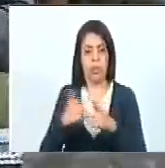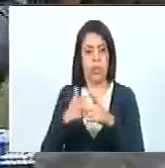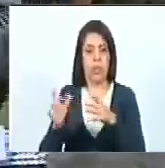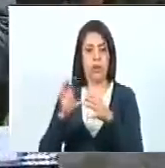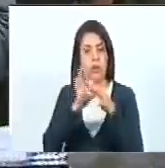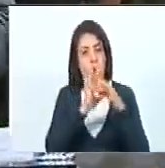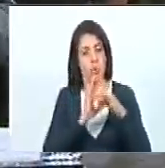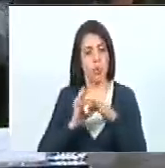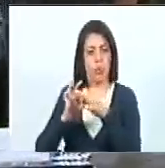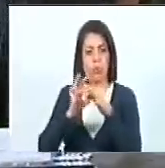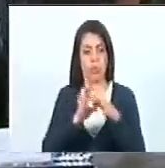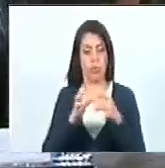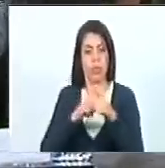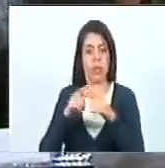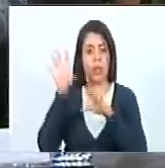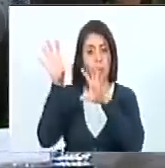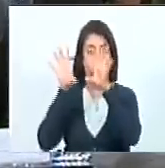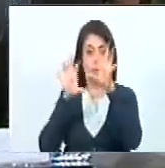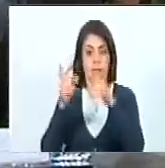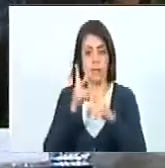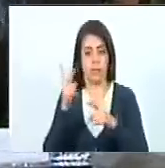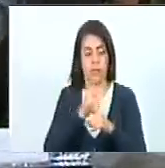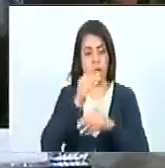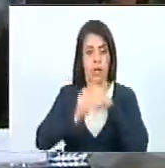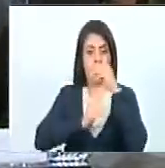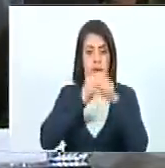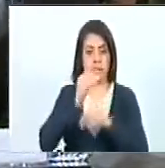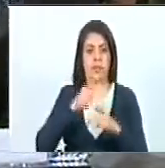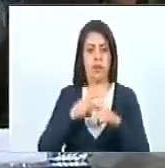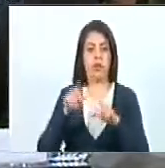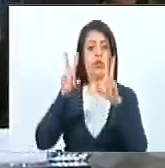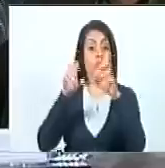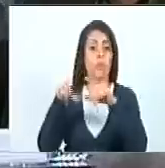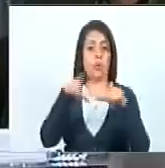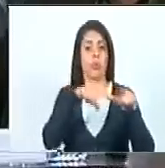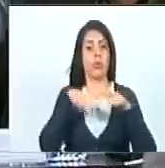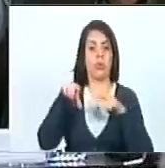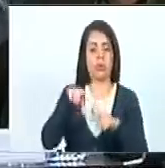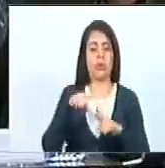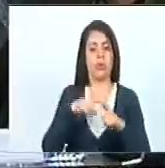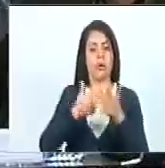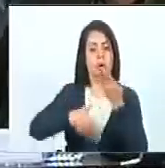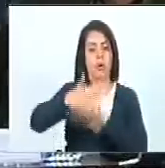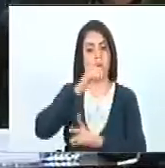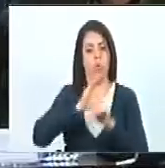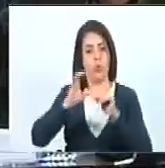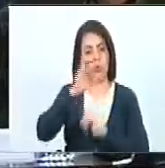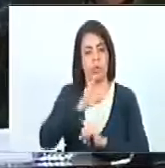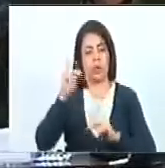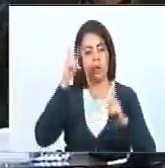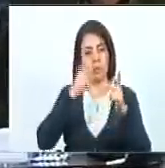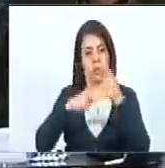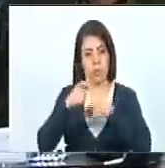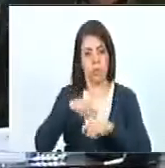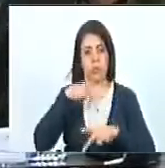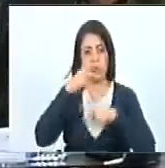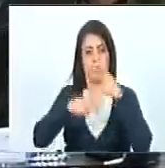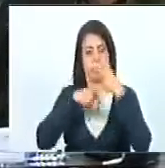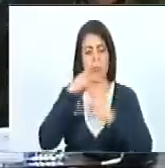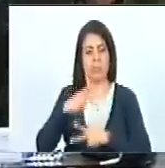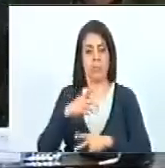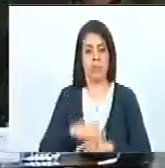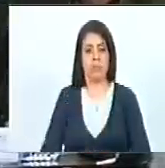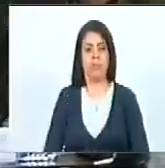consolidar los vínculos entre ambas naciones y de construir nuevos espacios para el intercambio cultural, comercial, político en